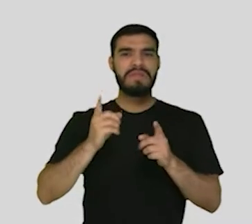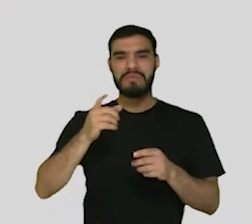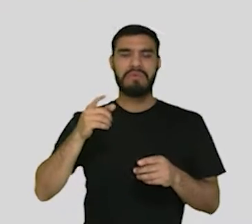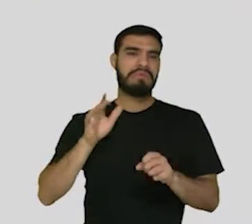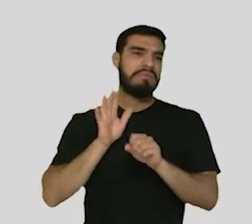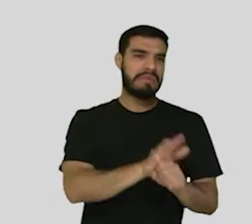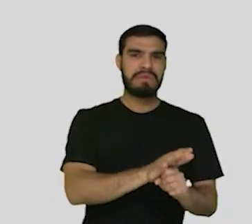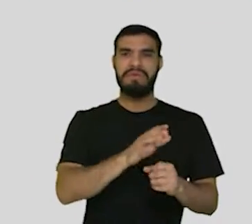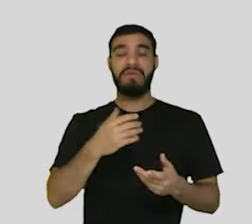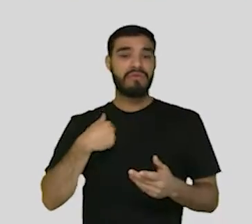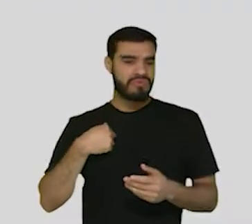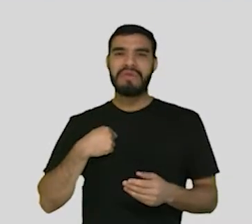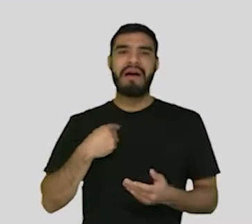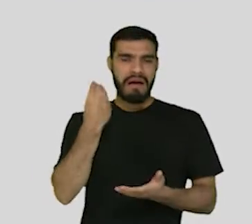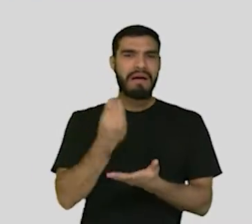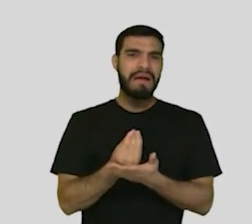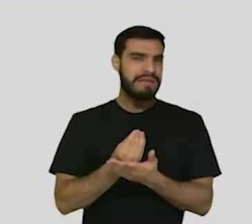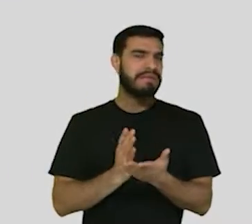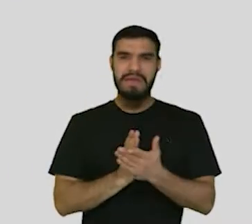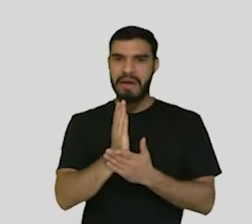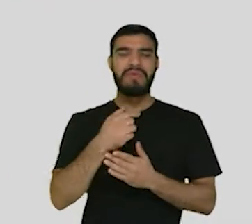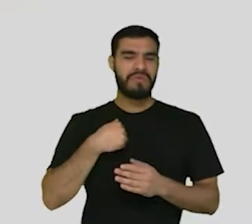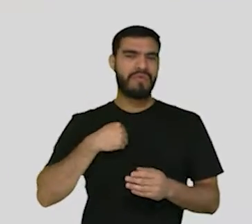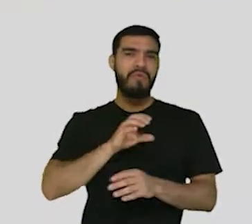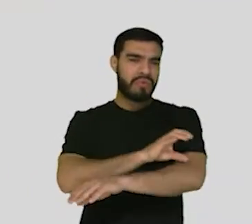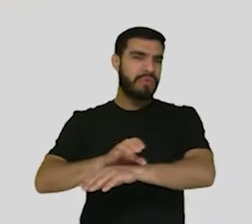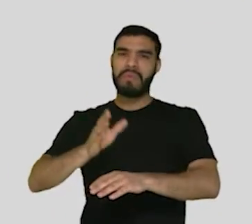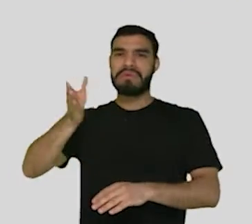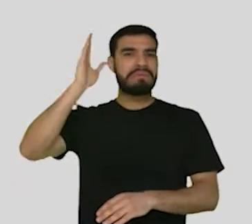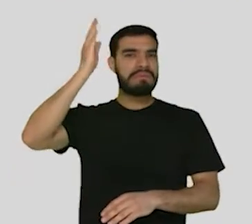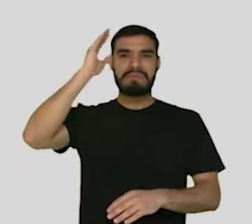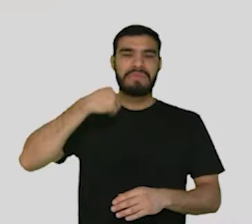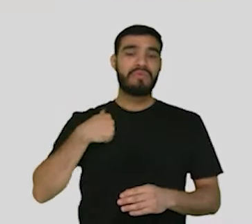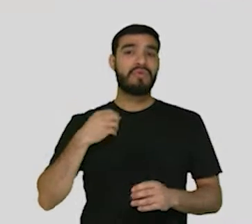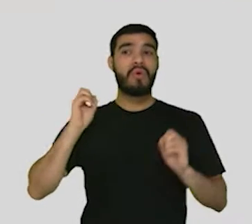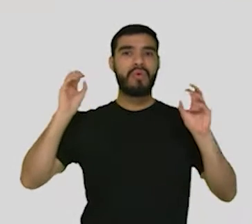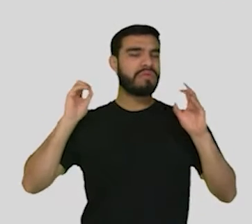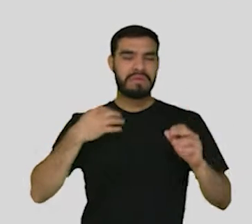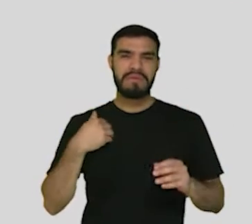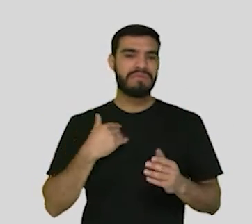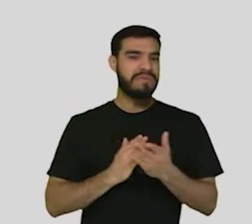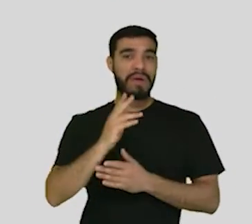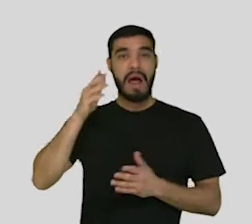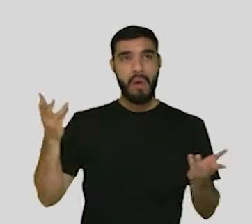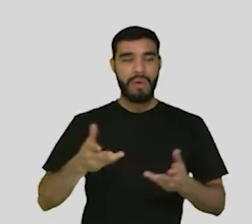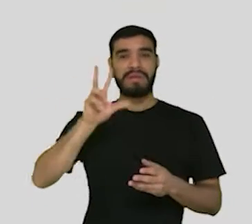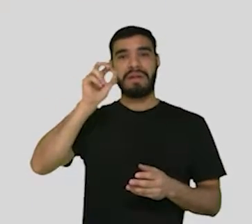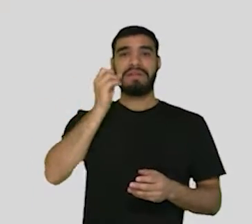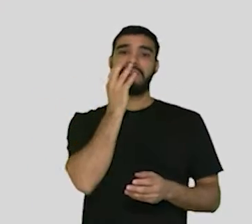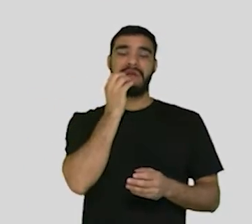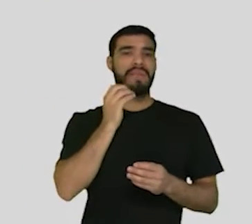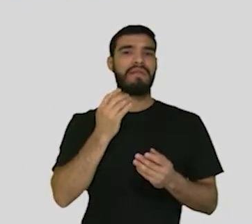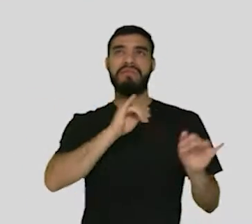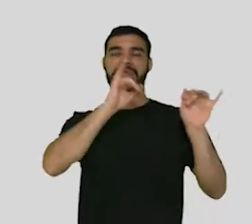bointe, genacoba, coñaneretari, pero cué, ero cué, jaroñemo muy derecho,